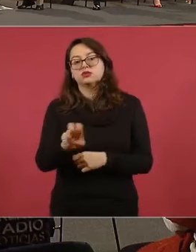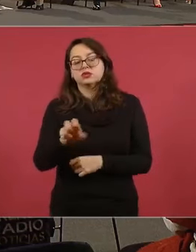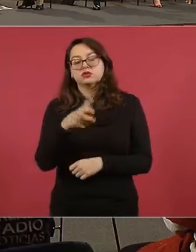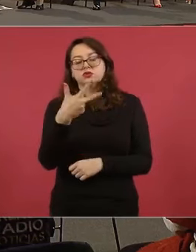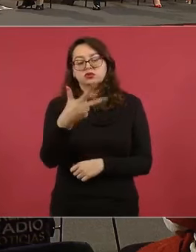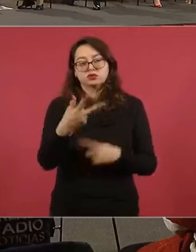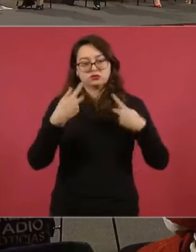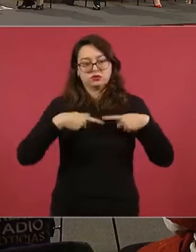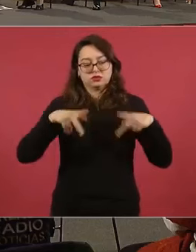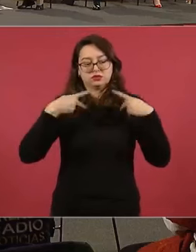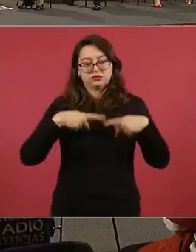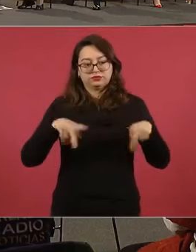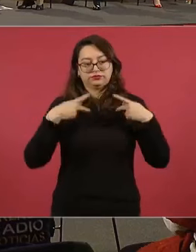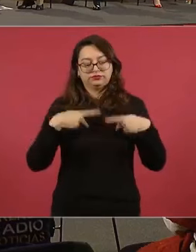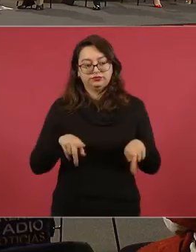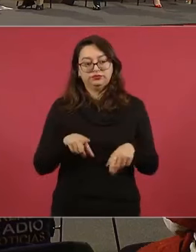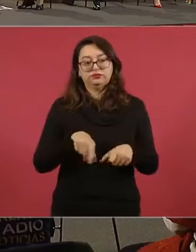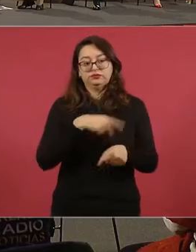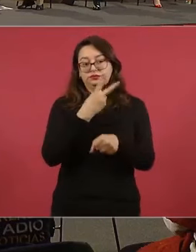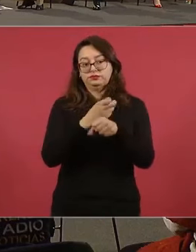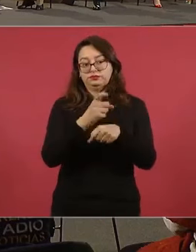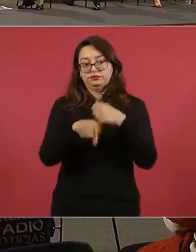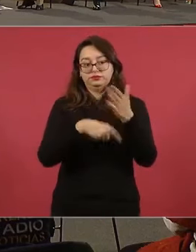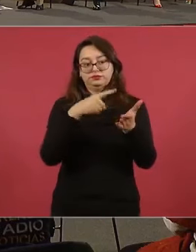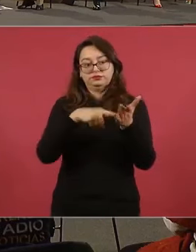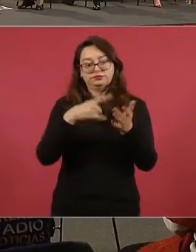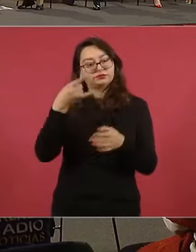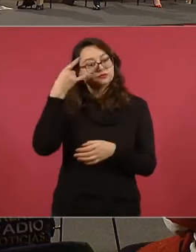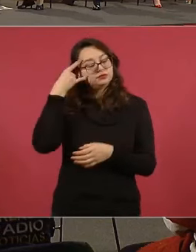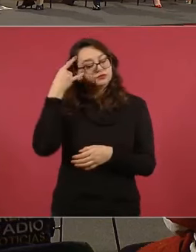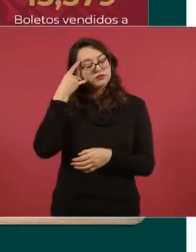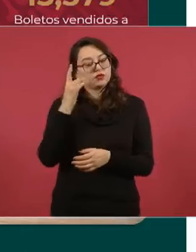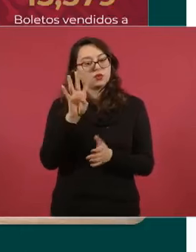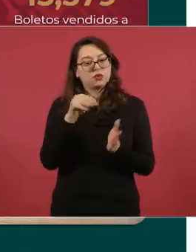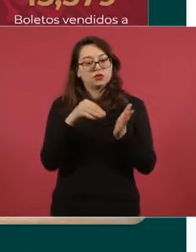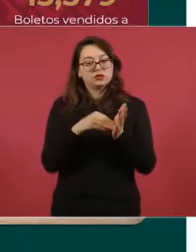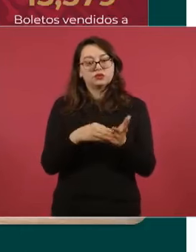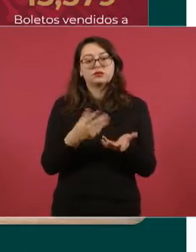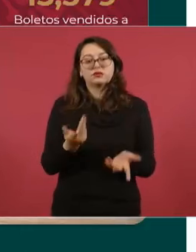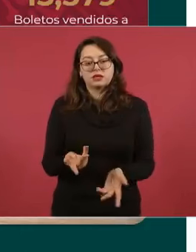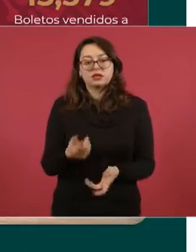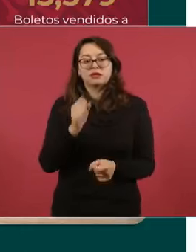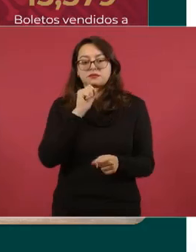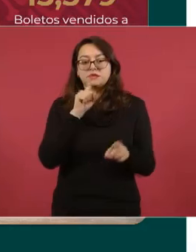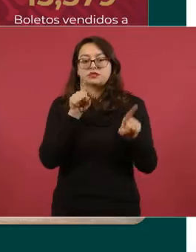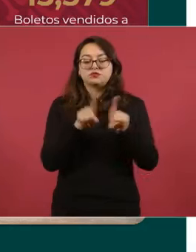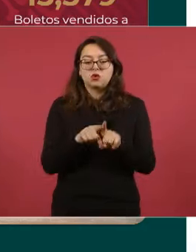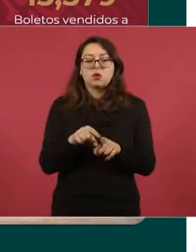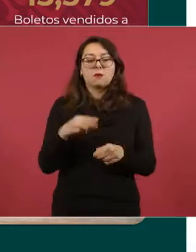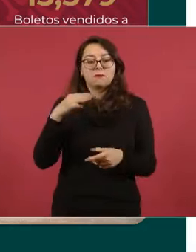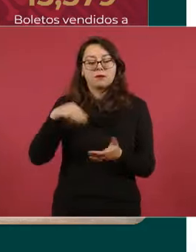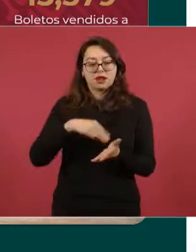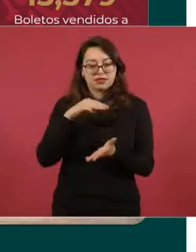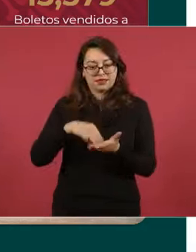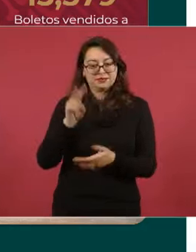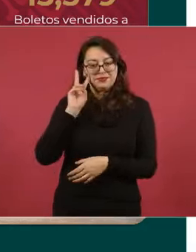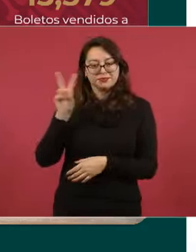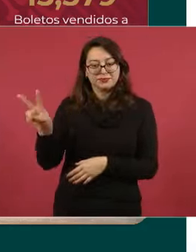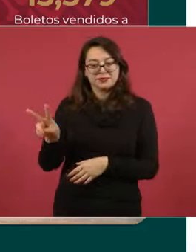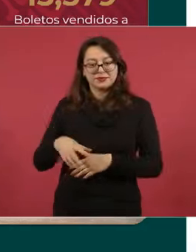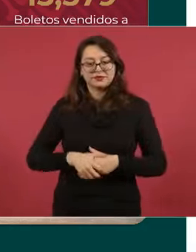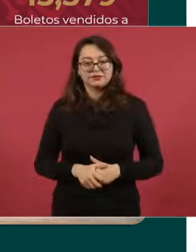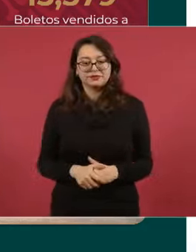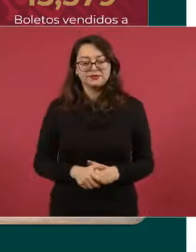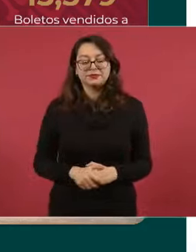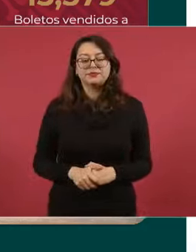Después de ahí, Campeche con 4,024, Mérida Tella con 3,940 y Valladolid